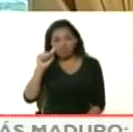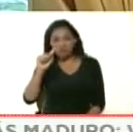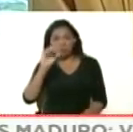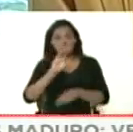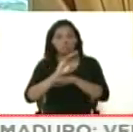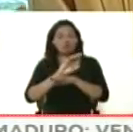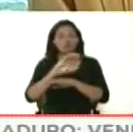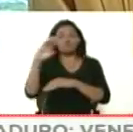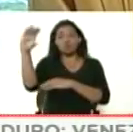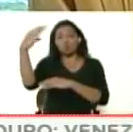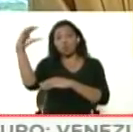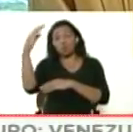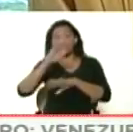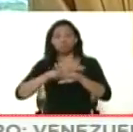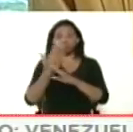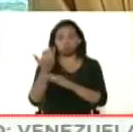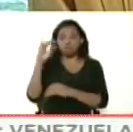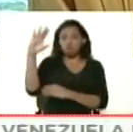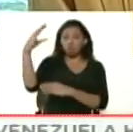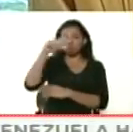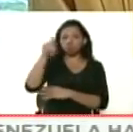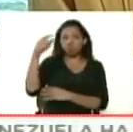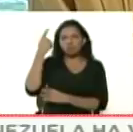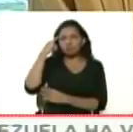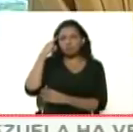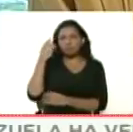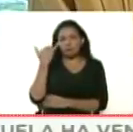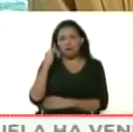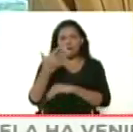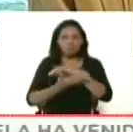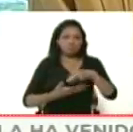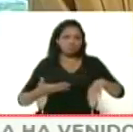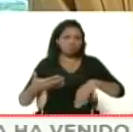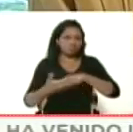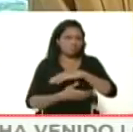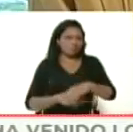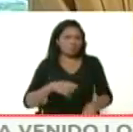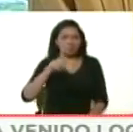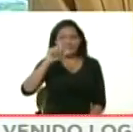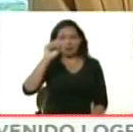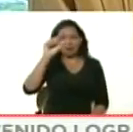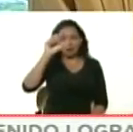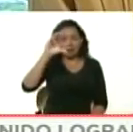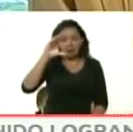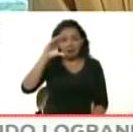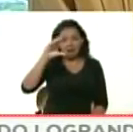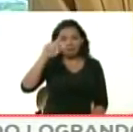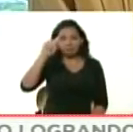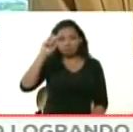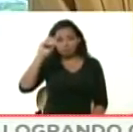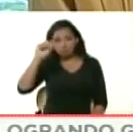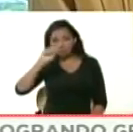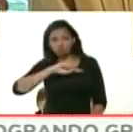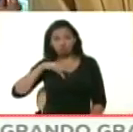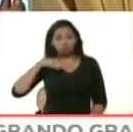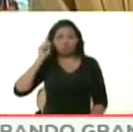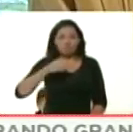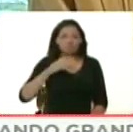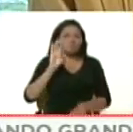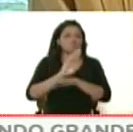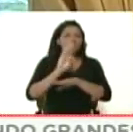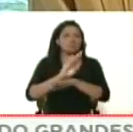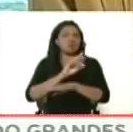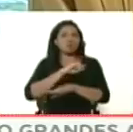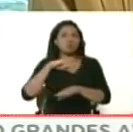Colombia, porque en Colombia, ustedes saben, ha habido problemas con la actosa en los últimos años. Tenemos que cuidar mucho nuestro